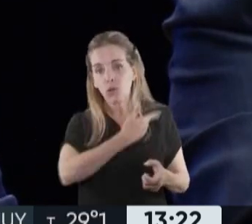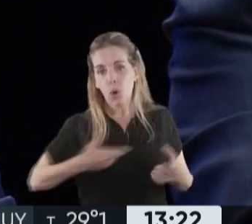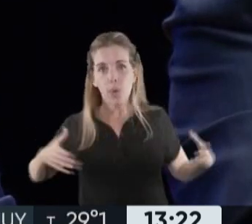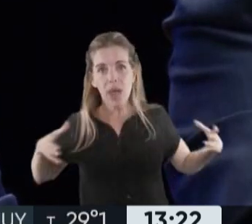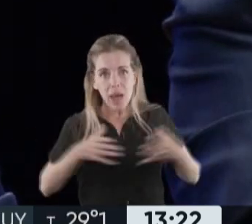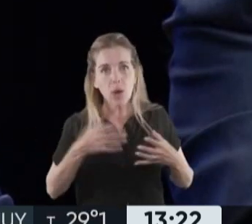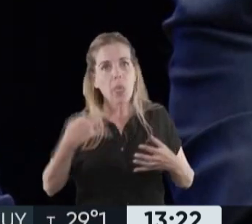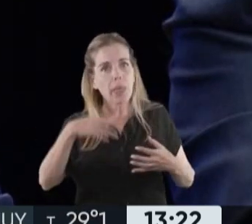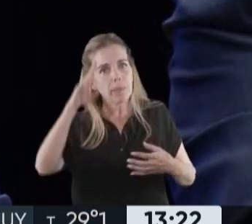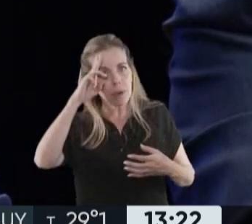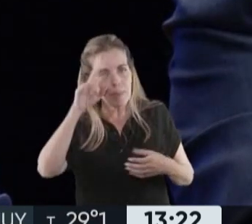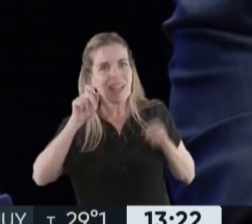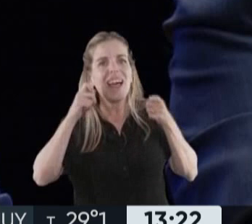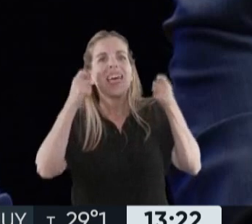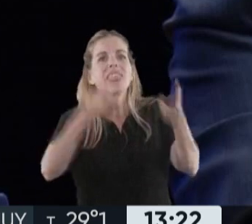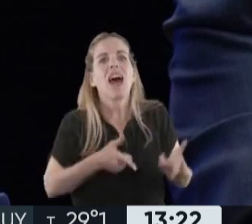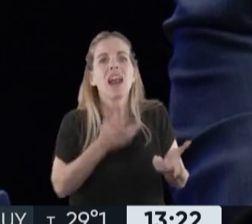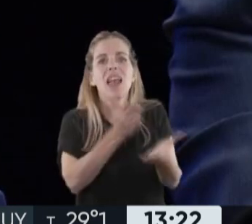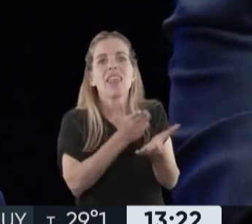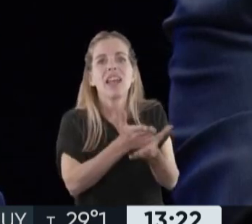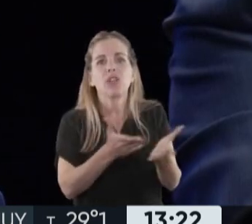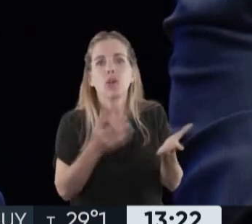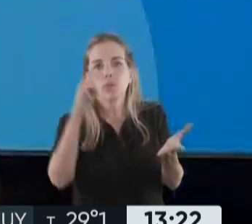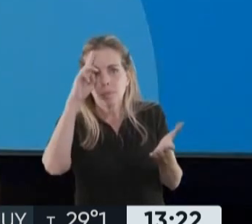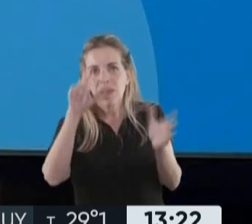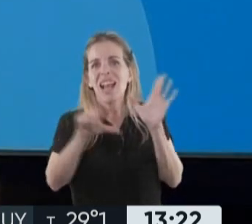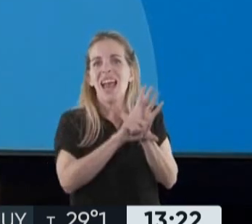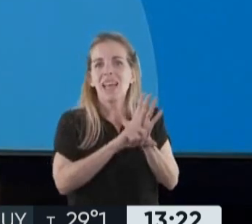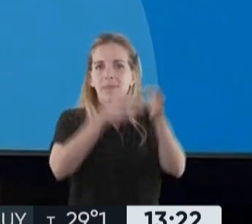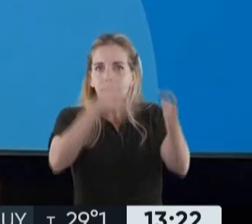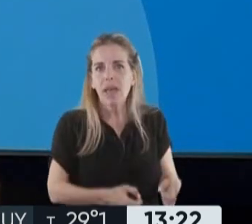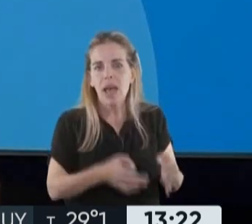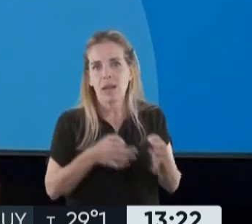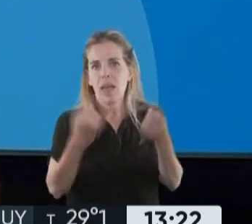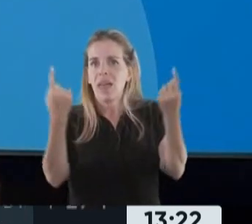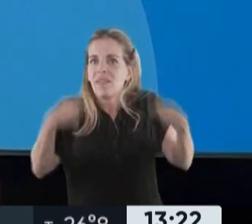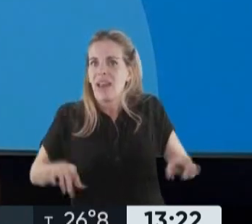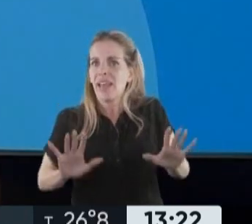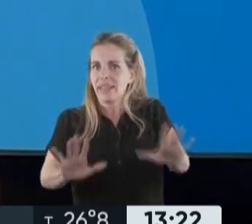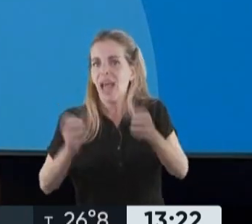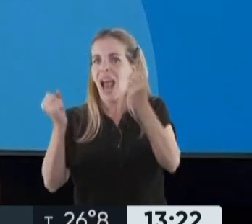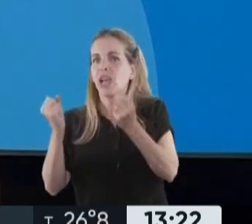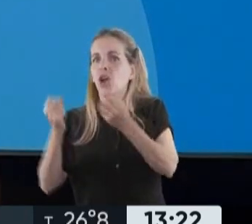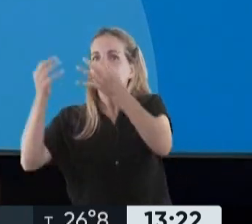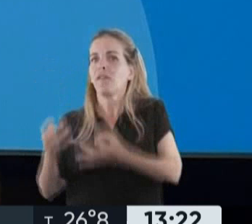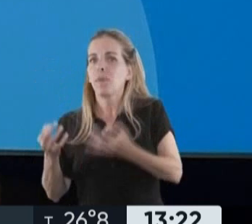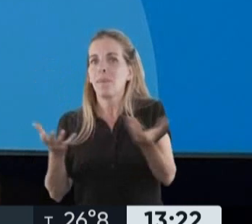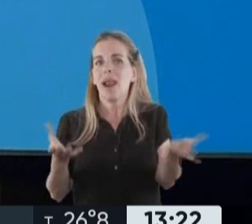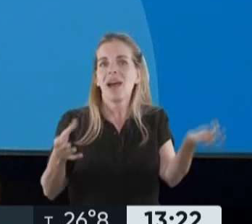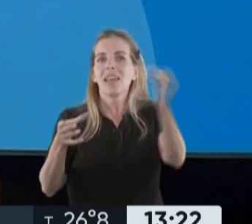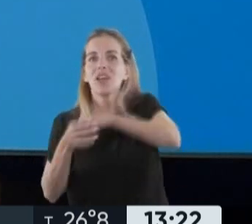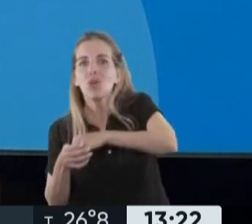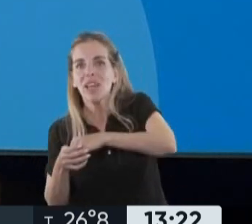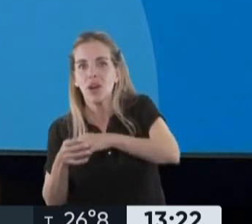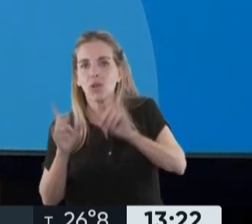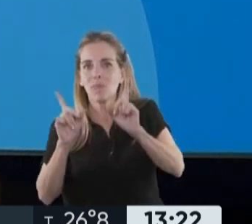marco regulatorio distinto al de la economía formal para abrazarlos, para incorporarlos, para hacerlos parte